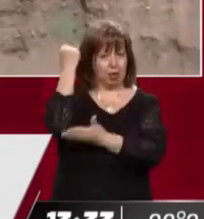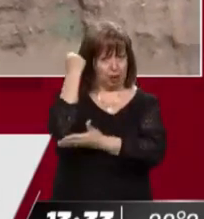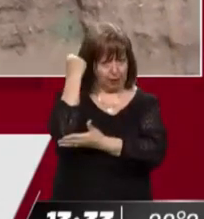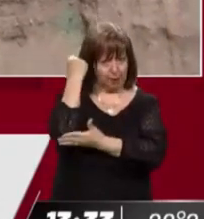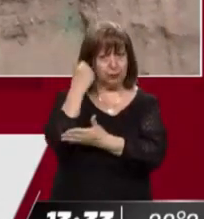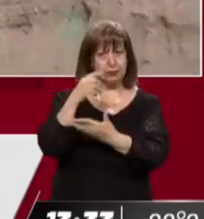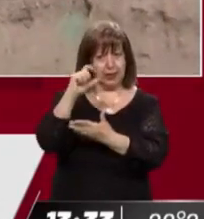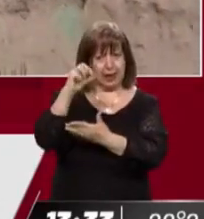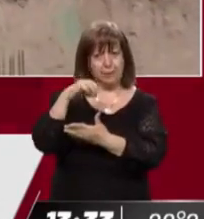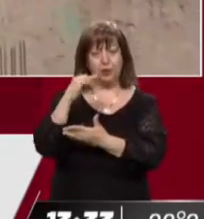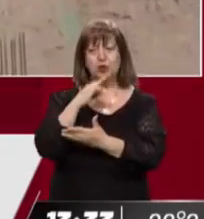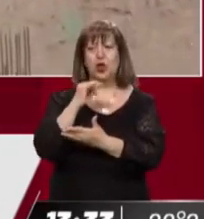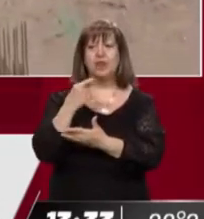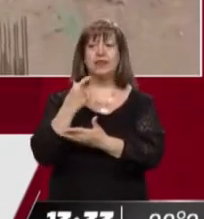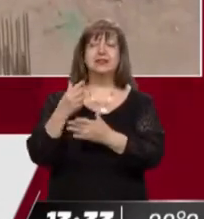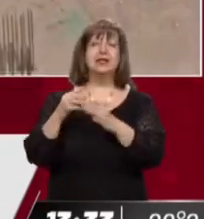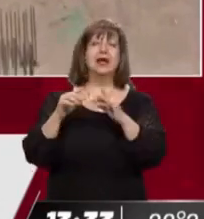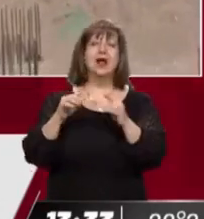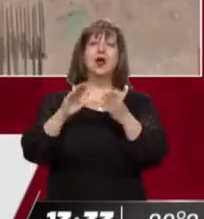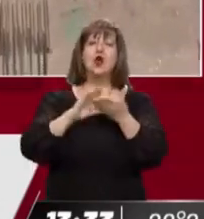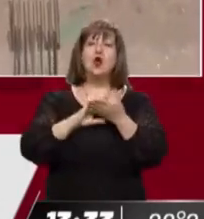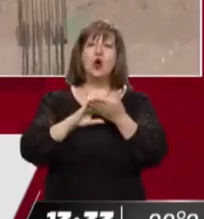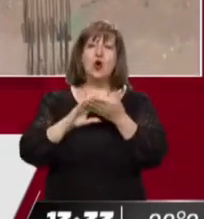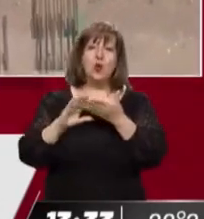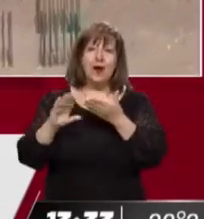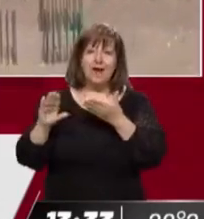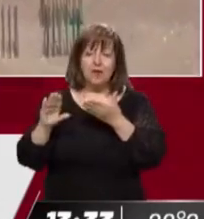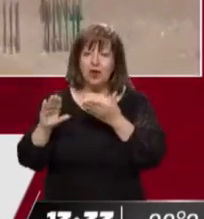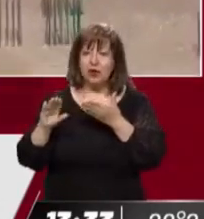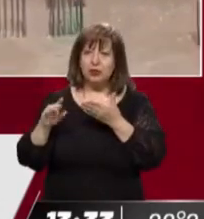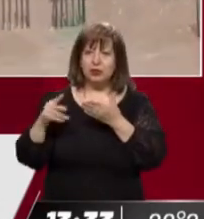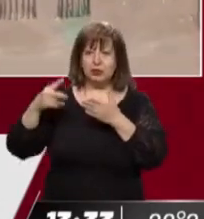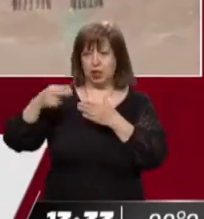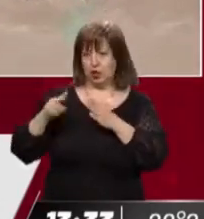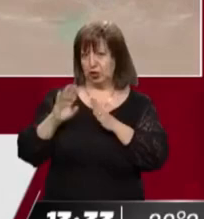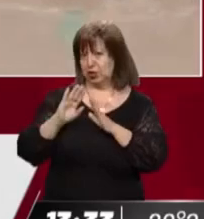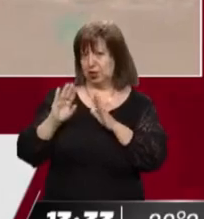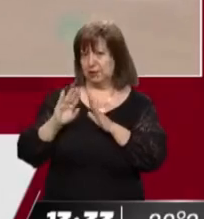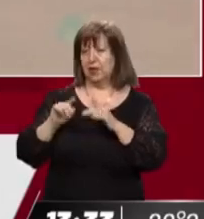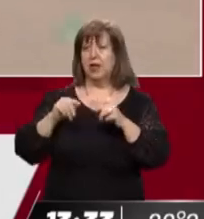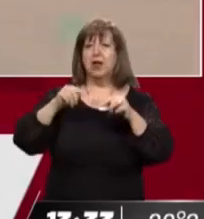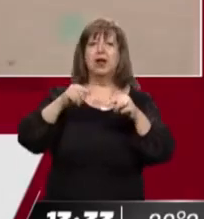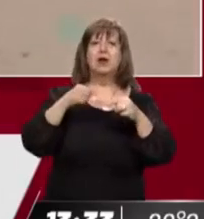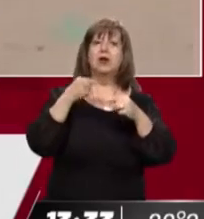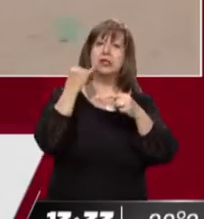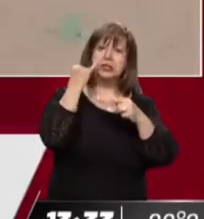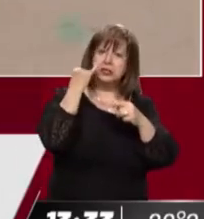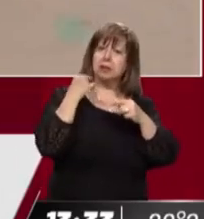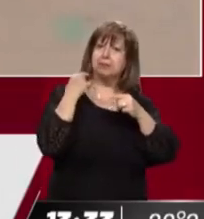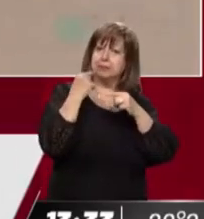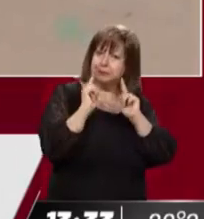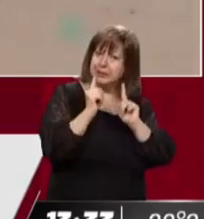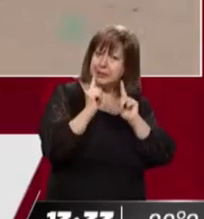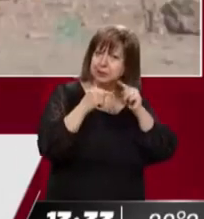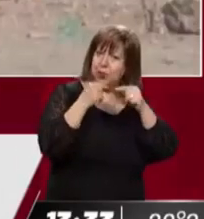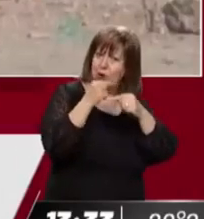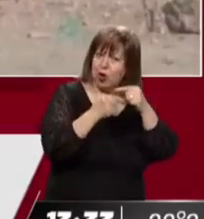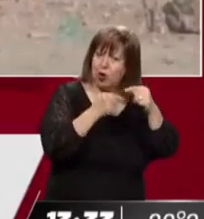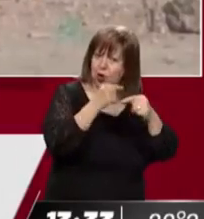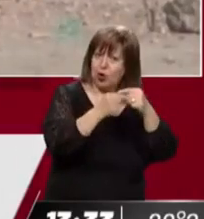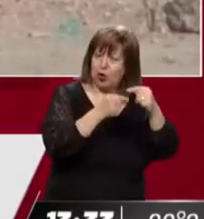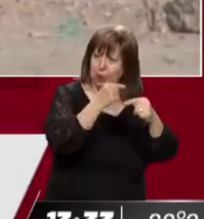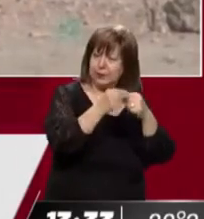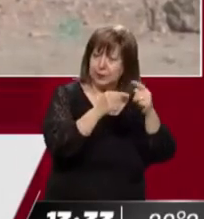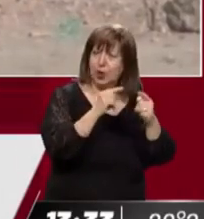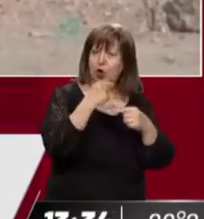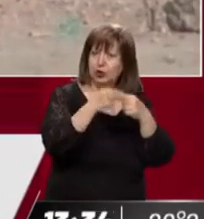se va a paralizar, lo actual en este contexto que hay que revisarlo por el tema de los contratos, estaría también a punto de paralizarse,